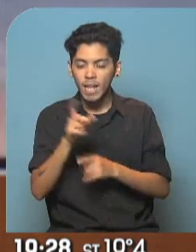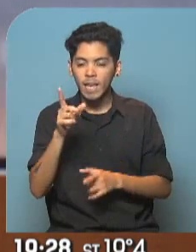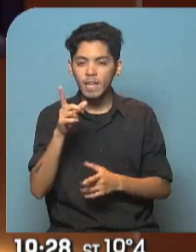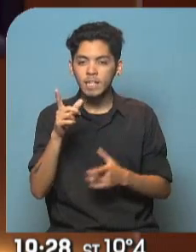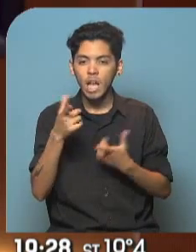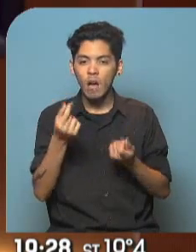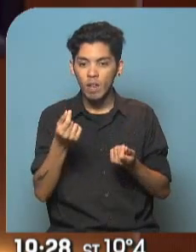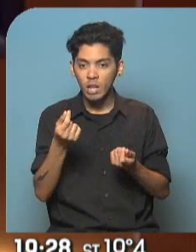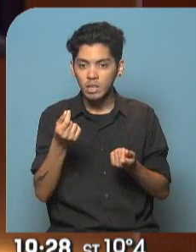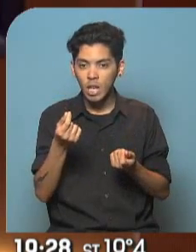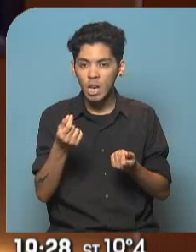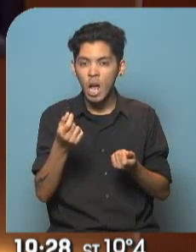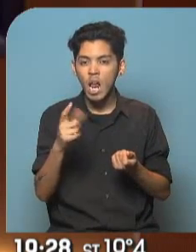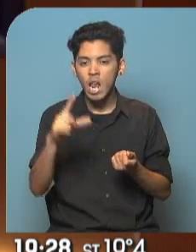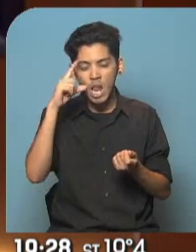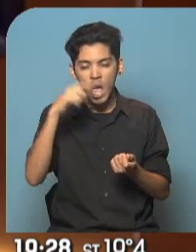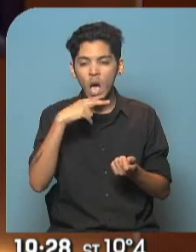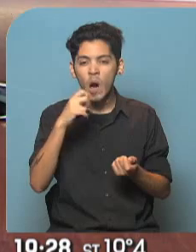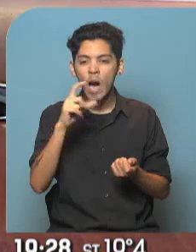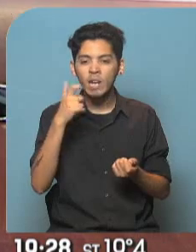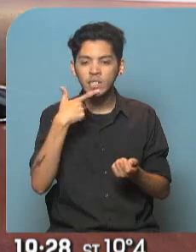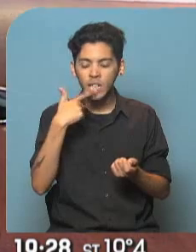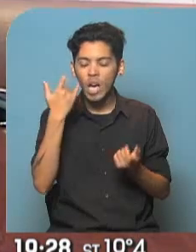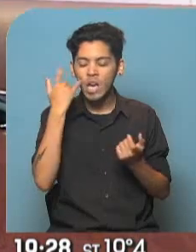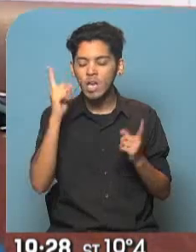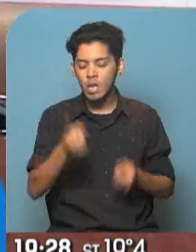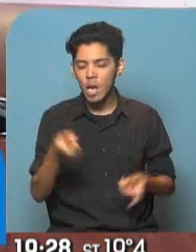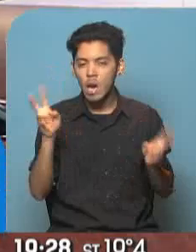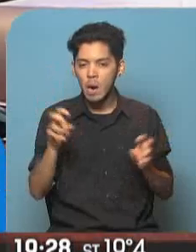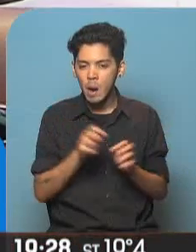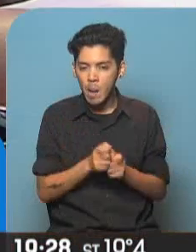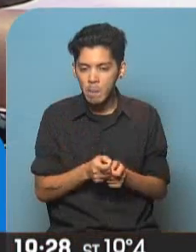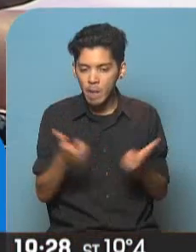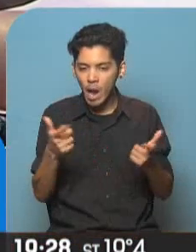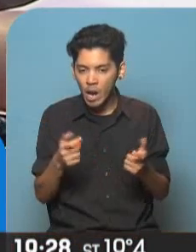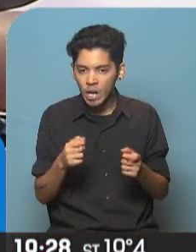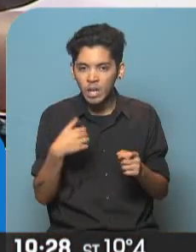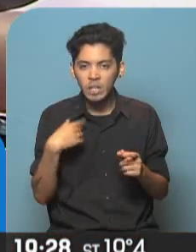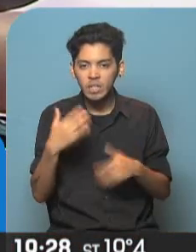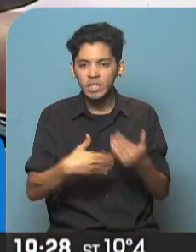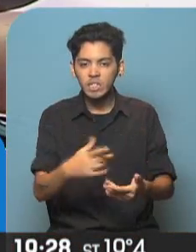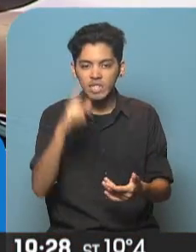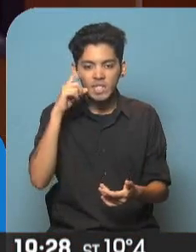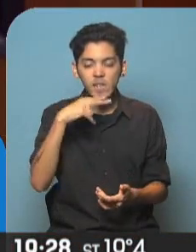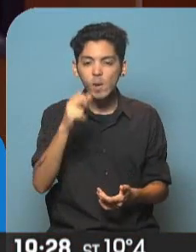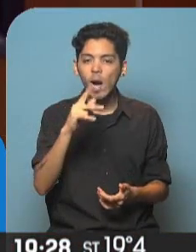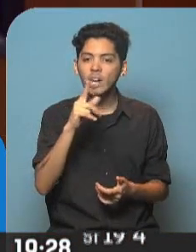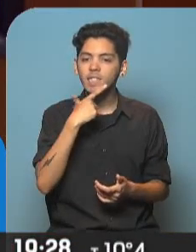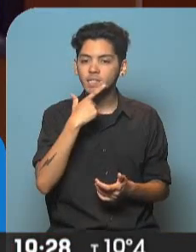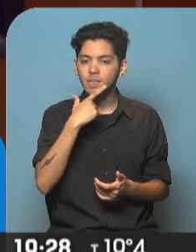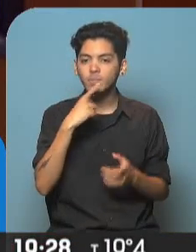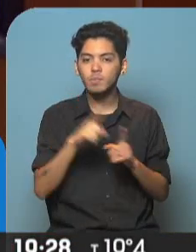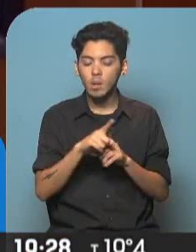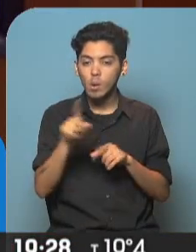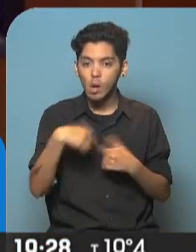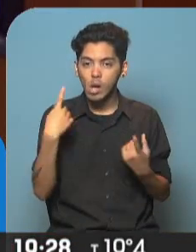de backs efectivamente fue la chispa después se le incluyeron temas internos entre como mencionas el impostor además también estuvo el tema de la discusión